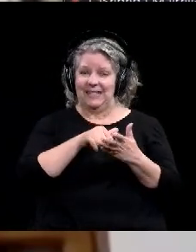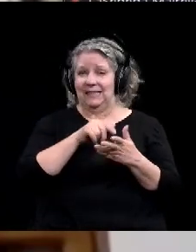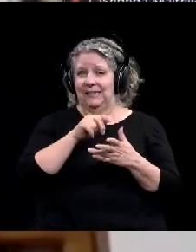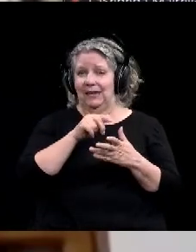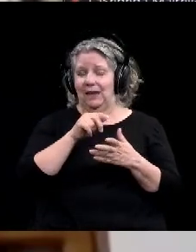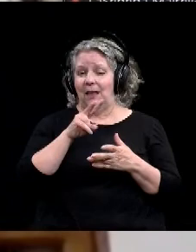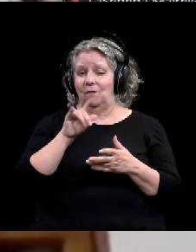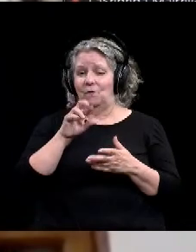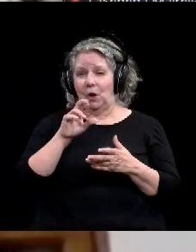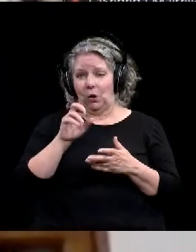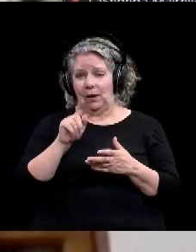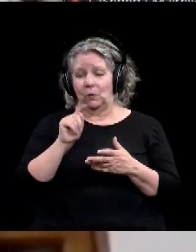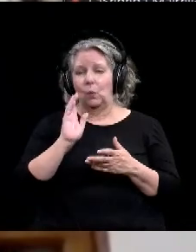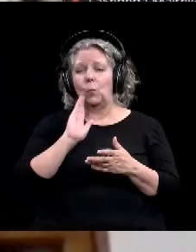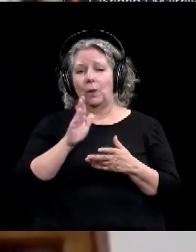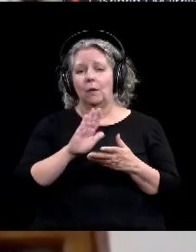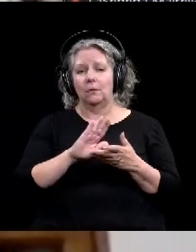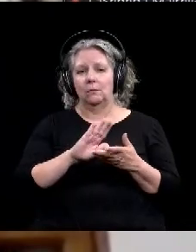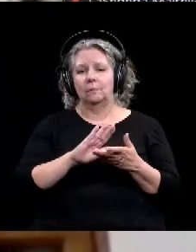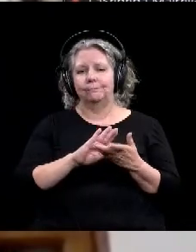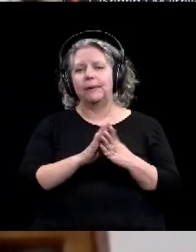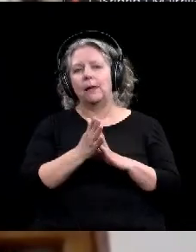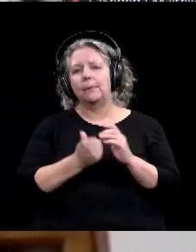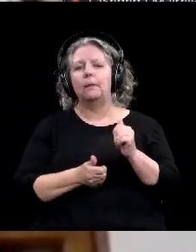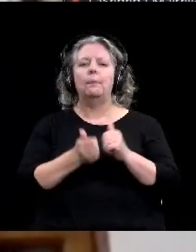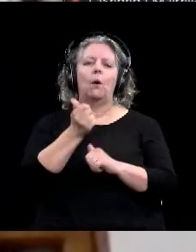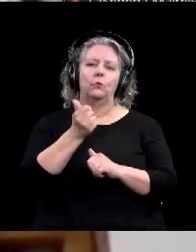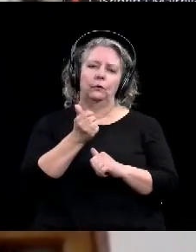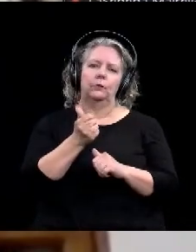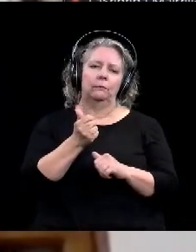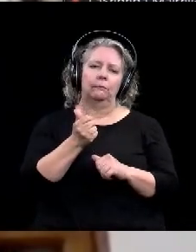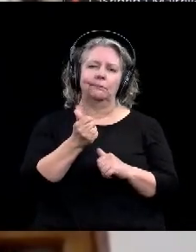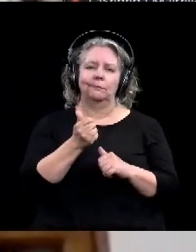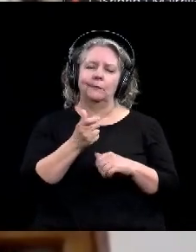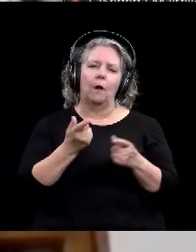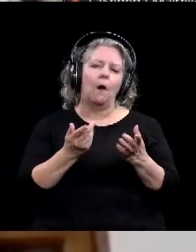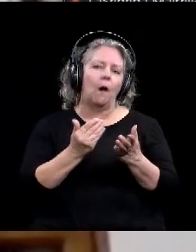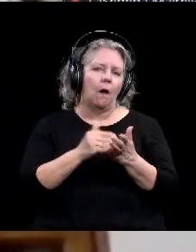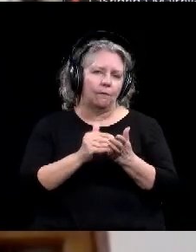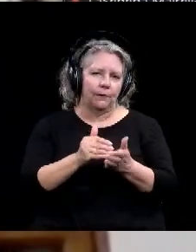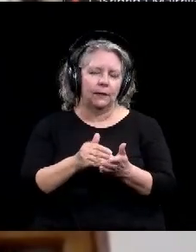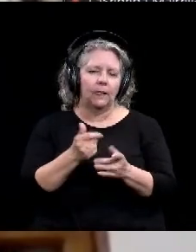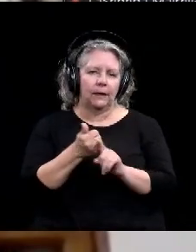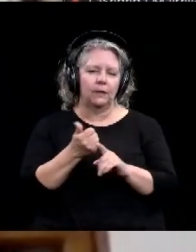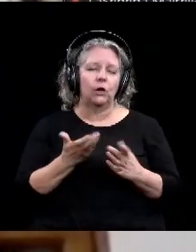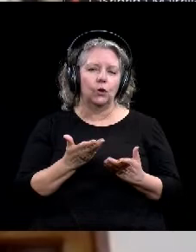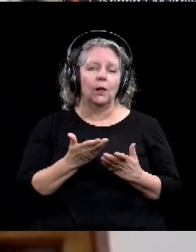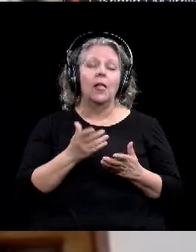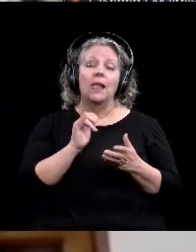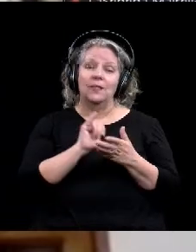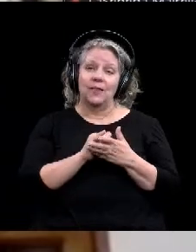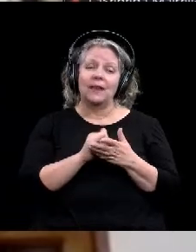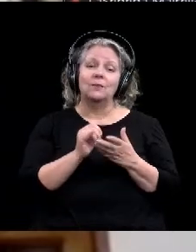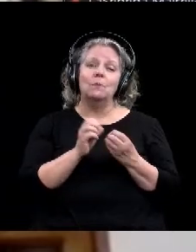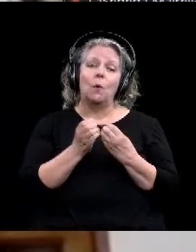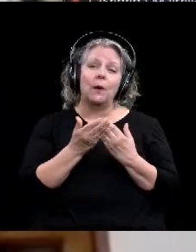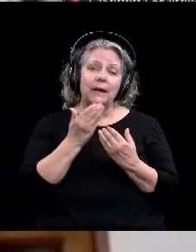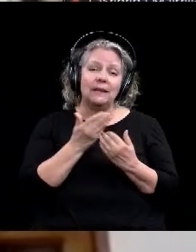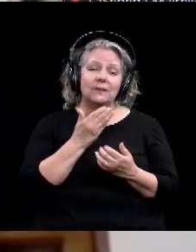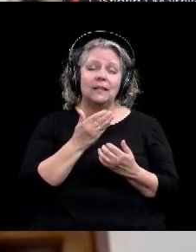comunidad esta variante es 50% más contagio y más